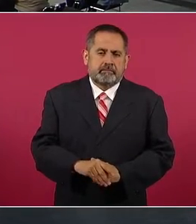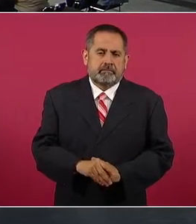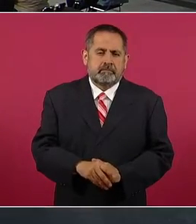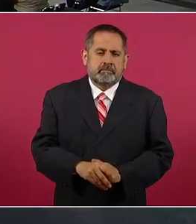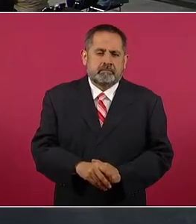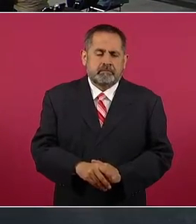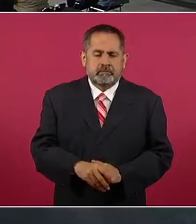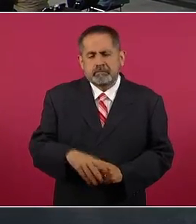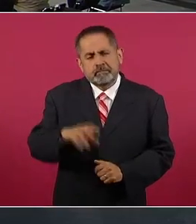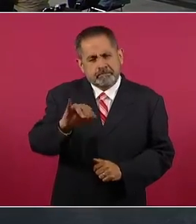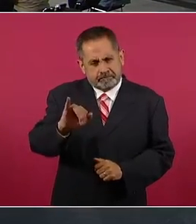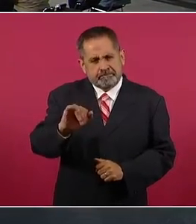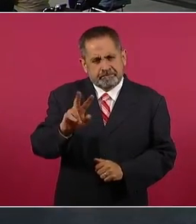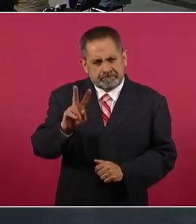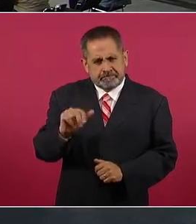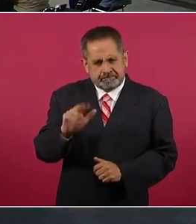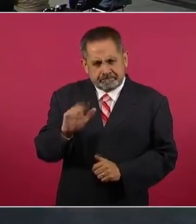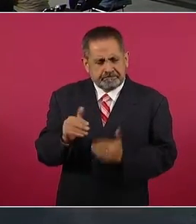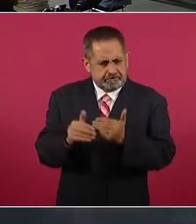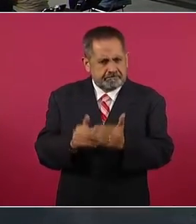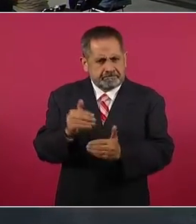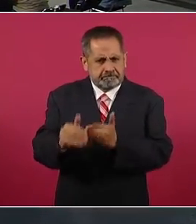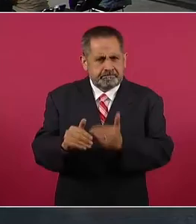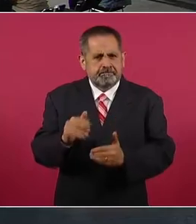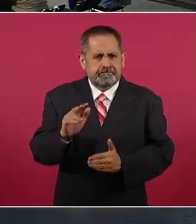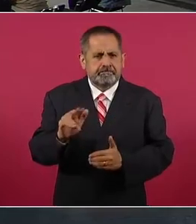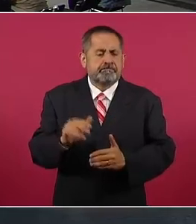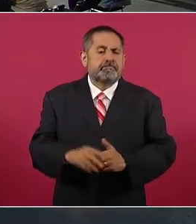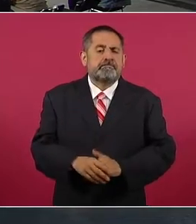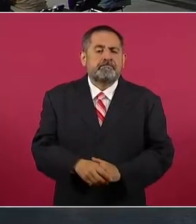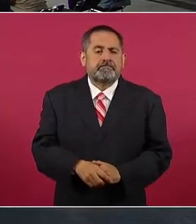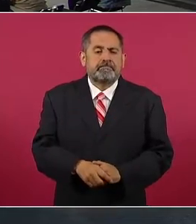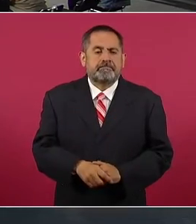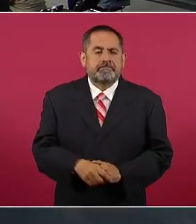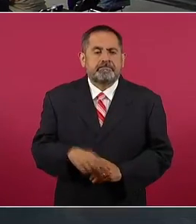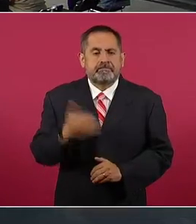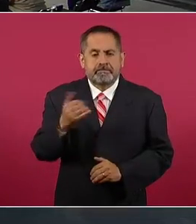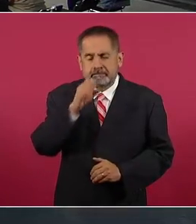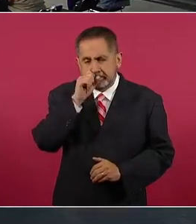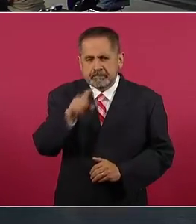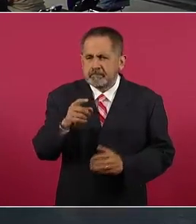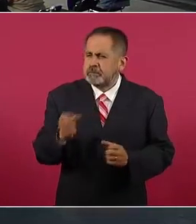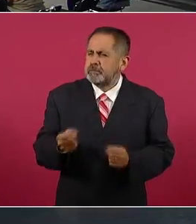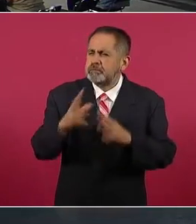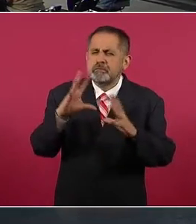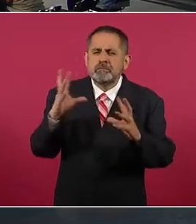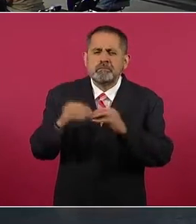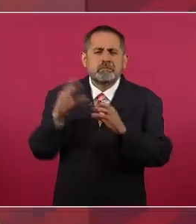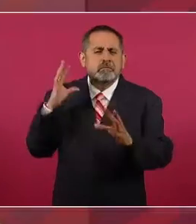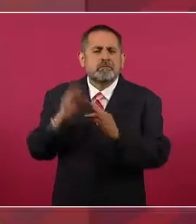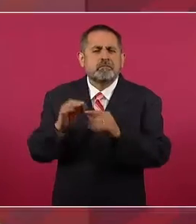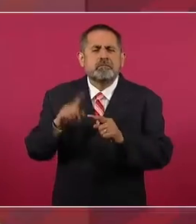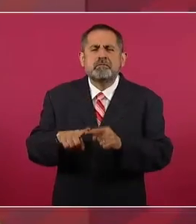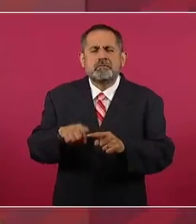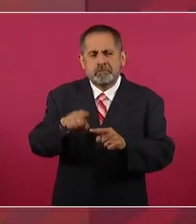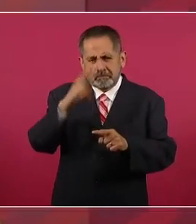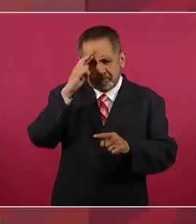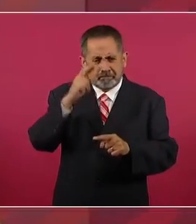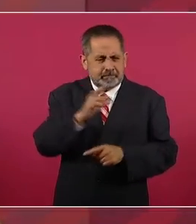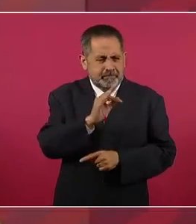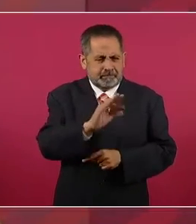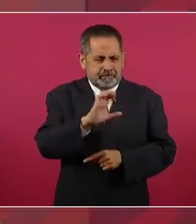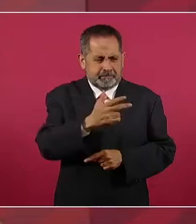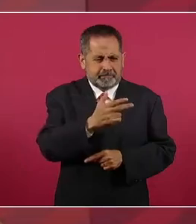Sí, ahí vamos. Sí, sí. ¿Y cuántos años se cumplen de cuando